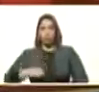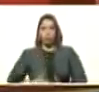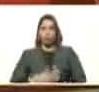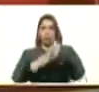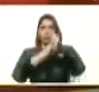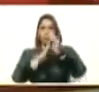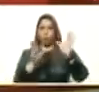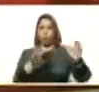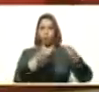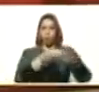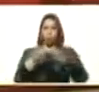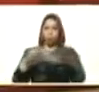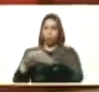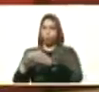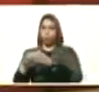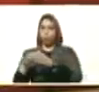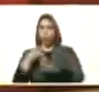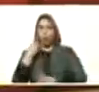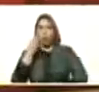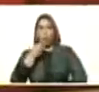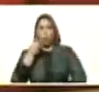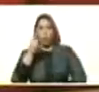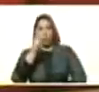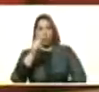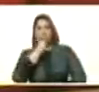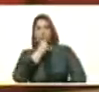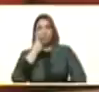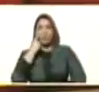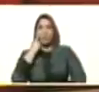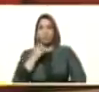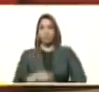colectivo. Este joven Alejandro Terán,